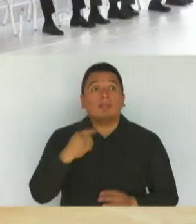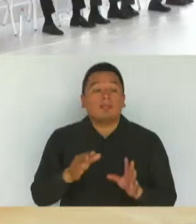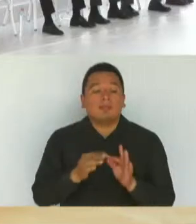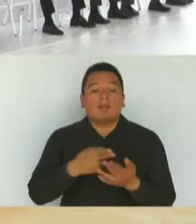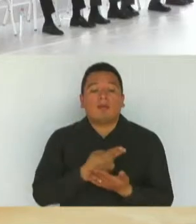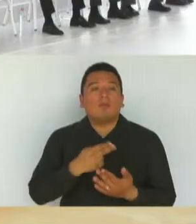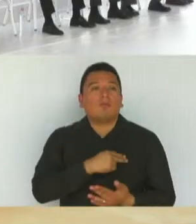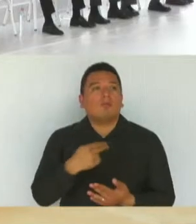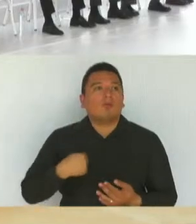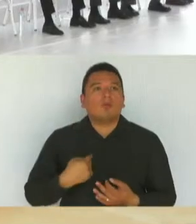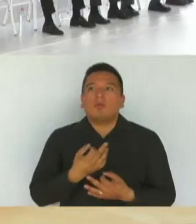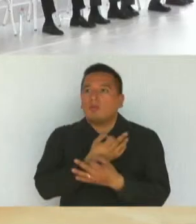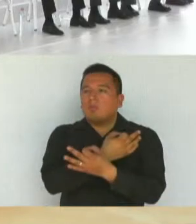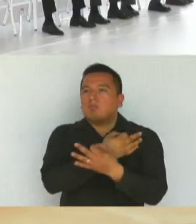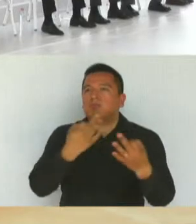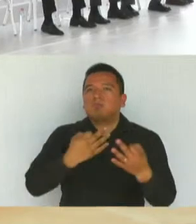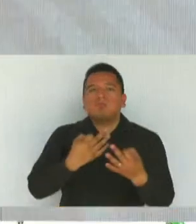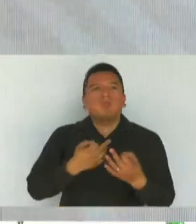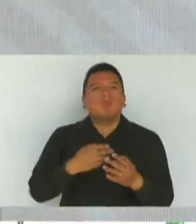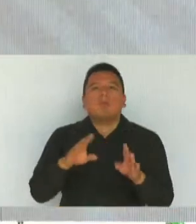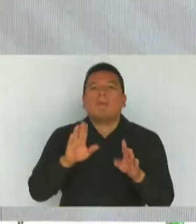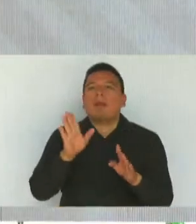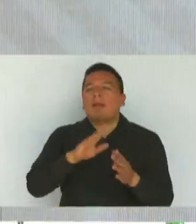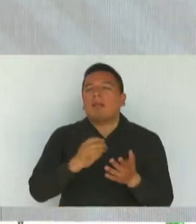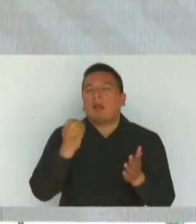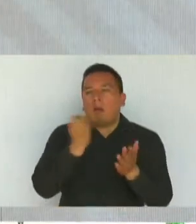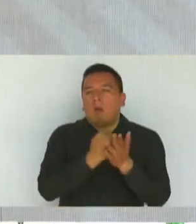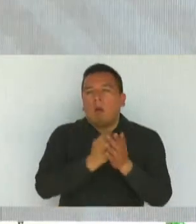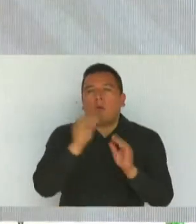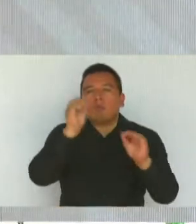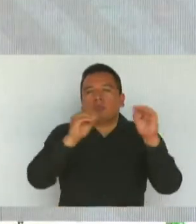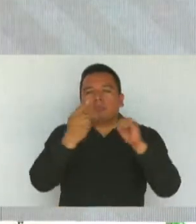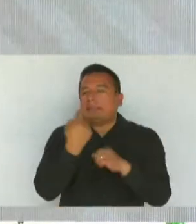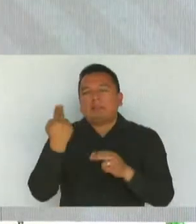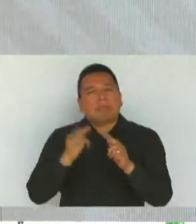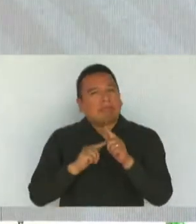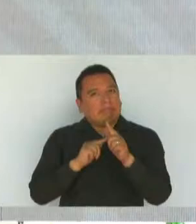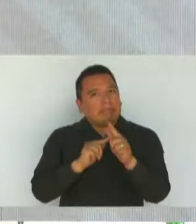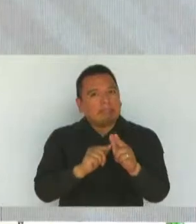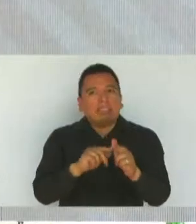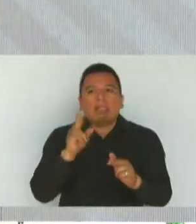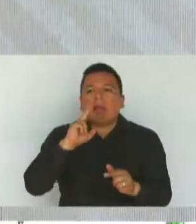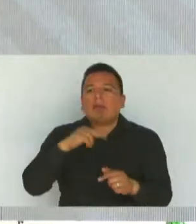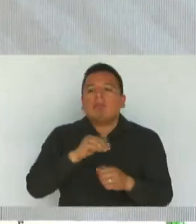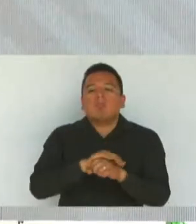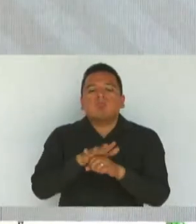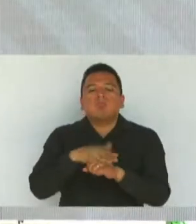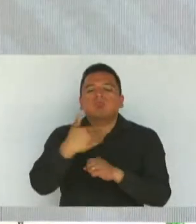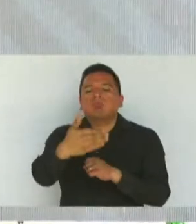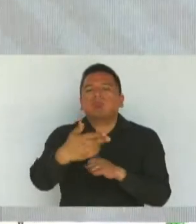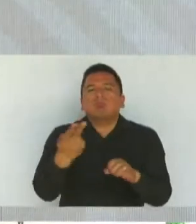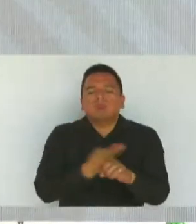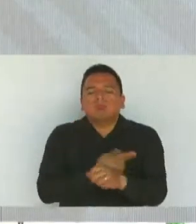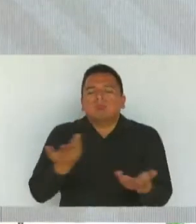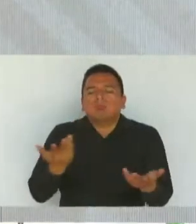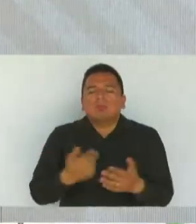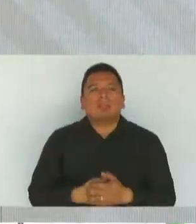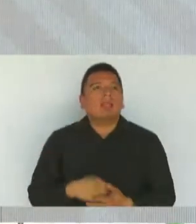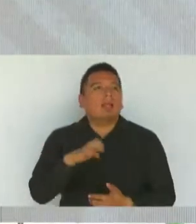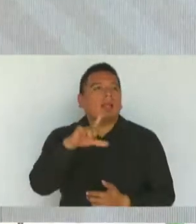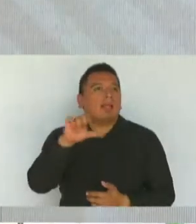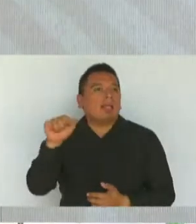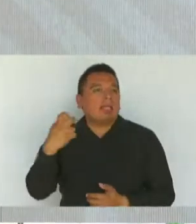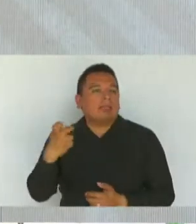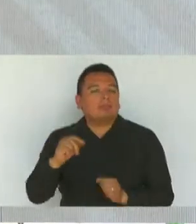ser realmente del que se hable después de esa pospandemia. ¿Qué pasa ahora? ¿Qué sigue ahora? Elsa es lo que